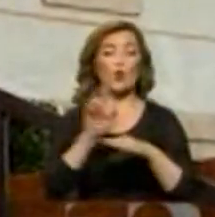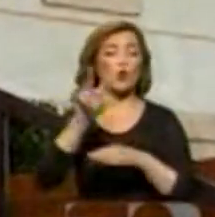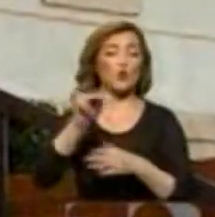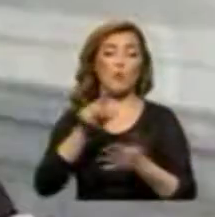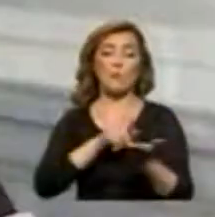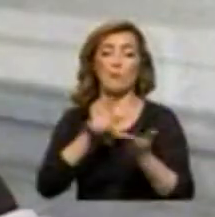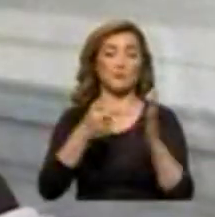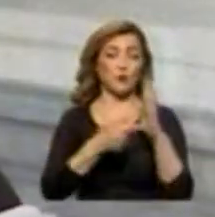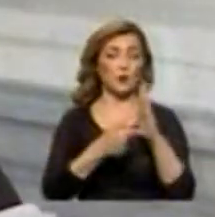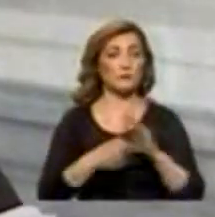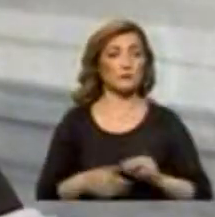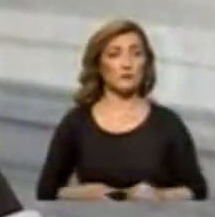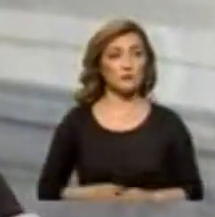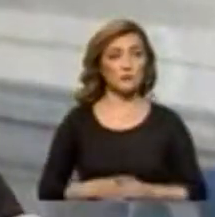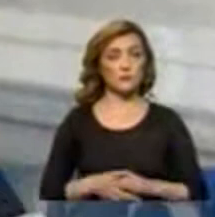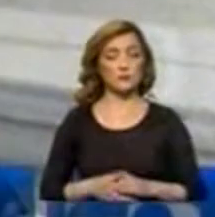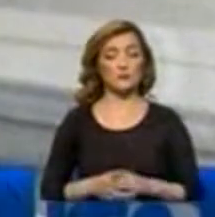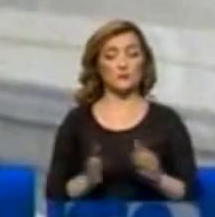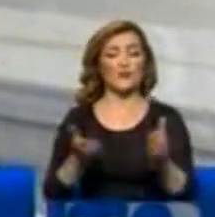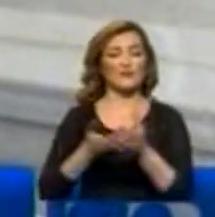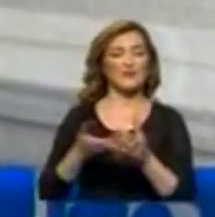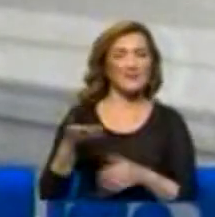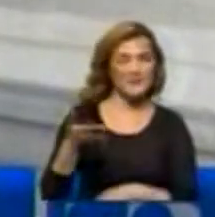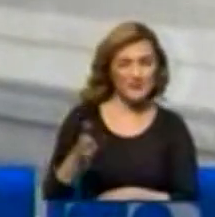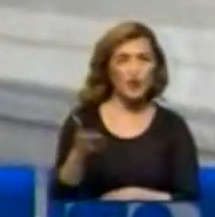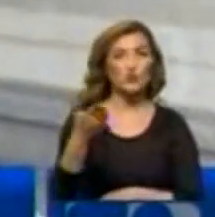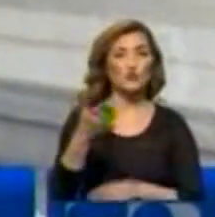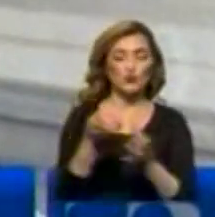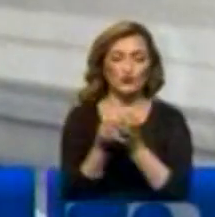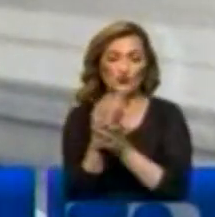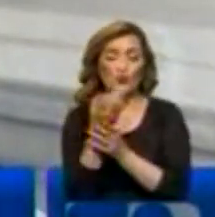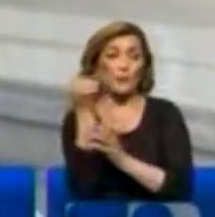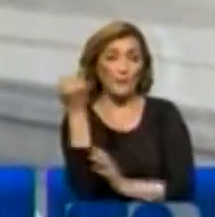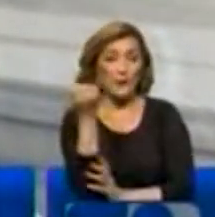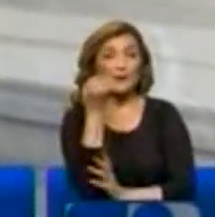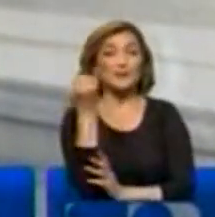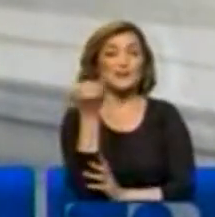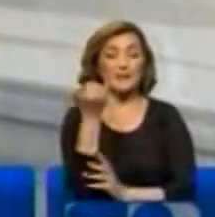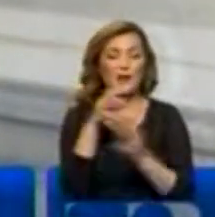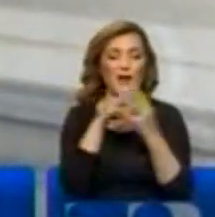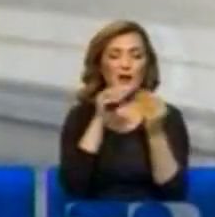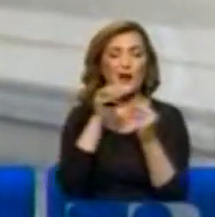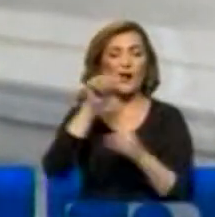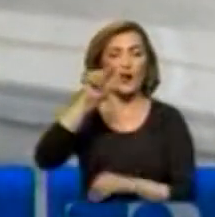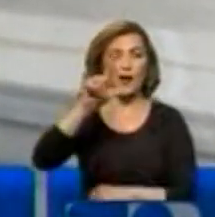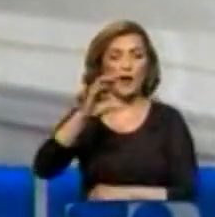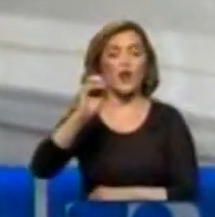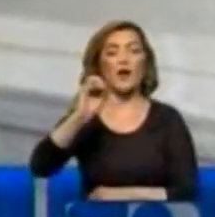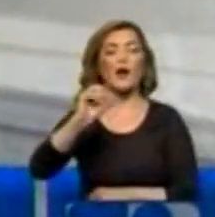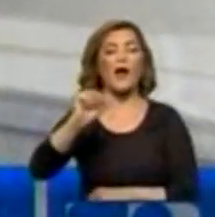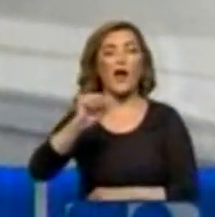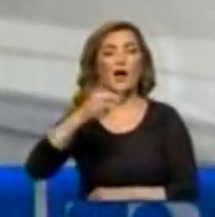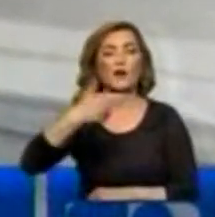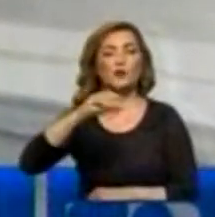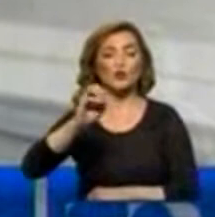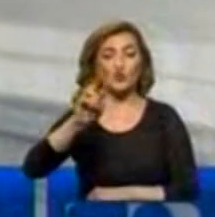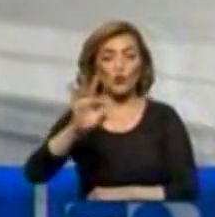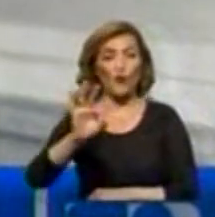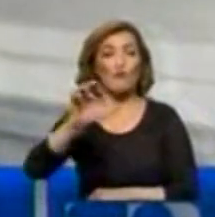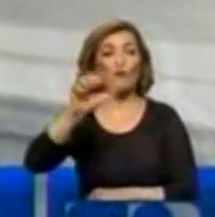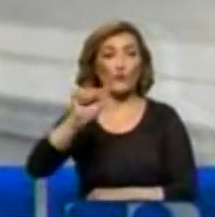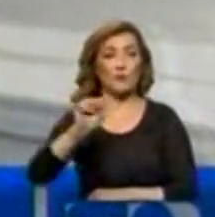ecuatorianos. Como lo es el atún, como lo es el brócoli, como lo es la alcachofa. Y eso para nosotros